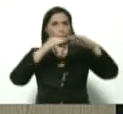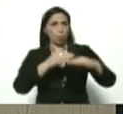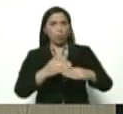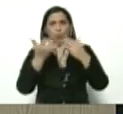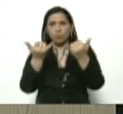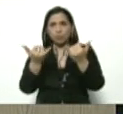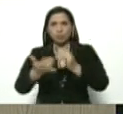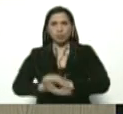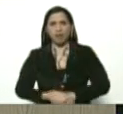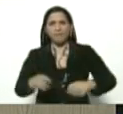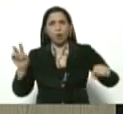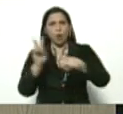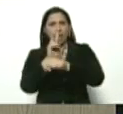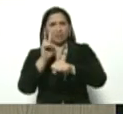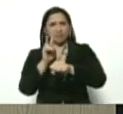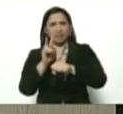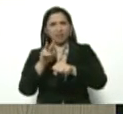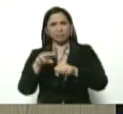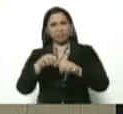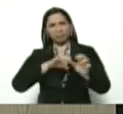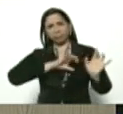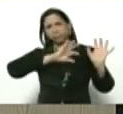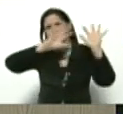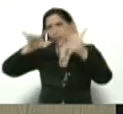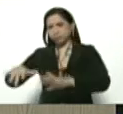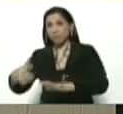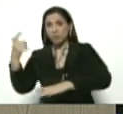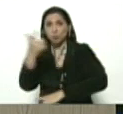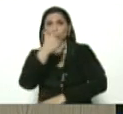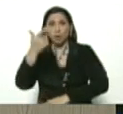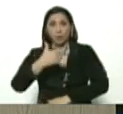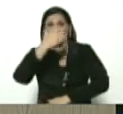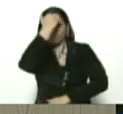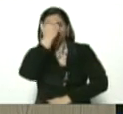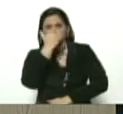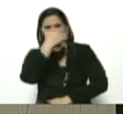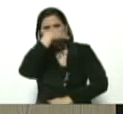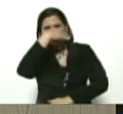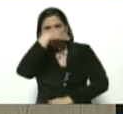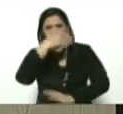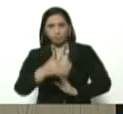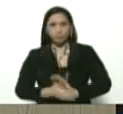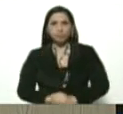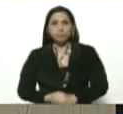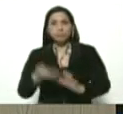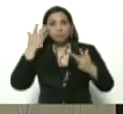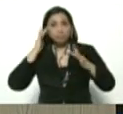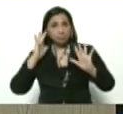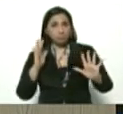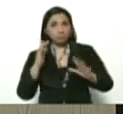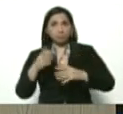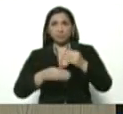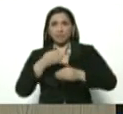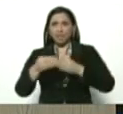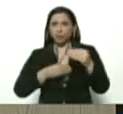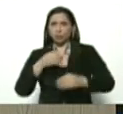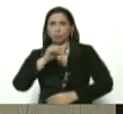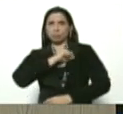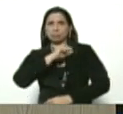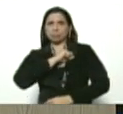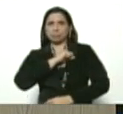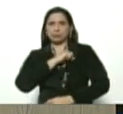de violencia desbordada que buscaban estos terroristas hubiera generado zozobra angustia